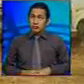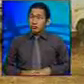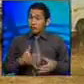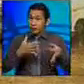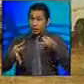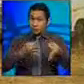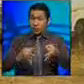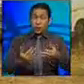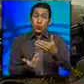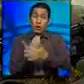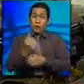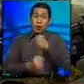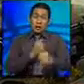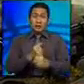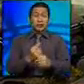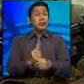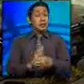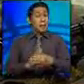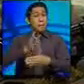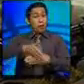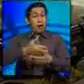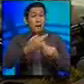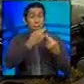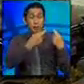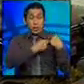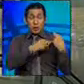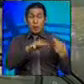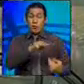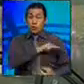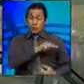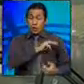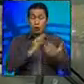Que desde el próximo año el municipio de Guayaquil deberá atender también este tema, luego de que